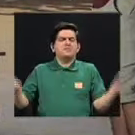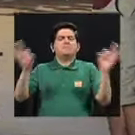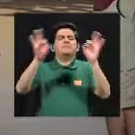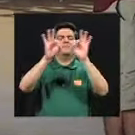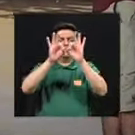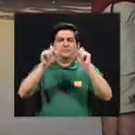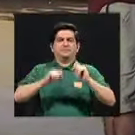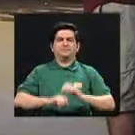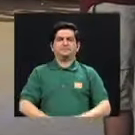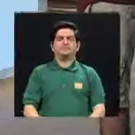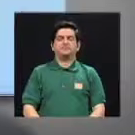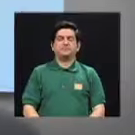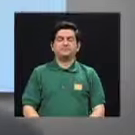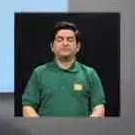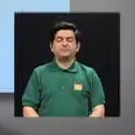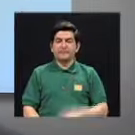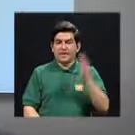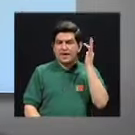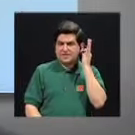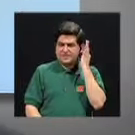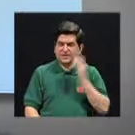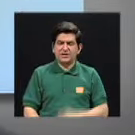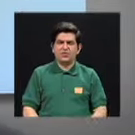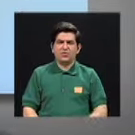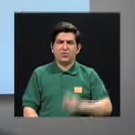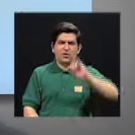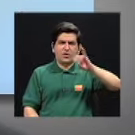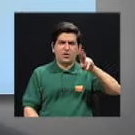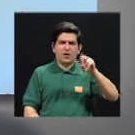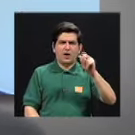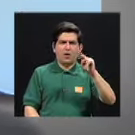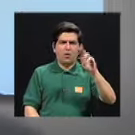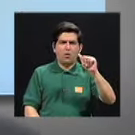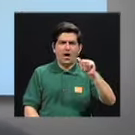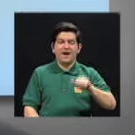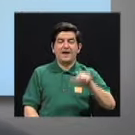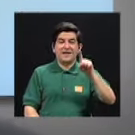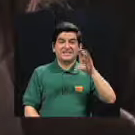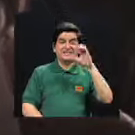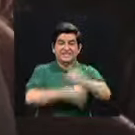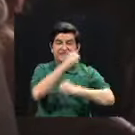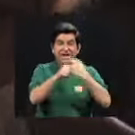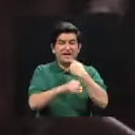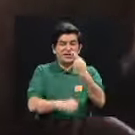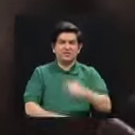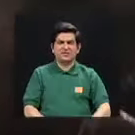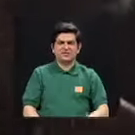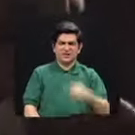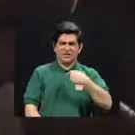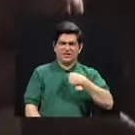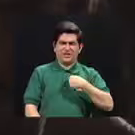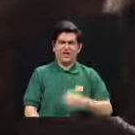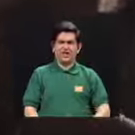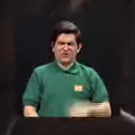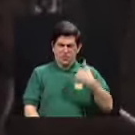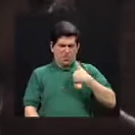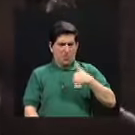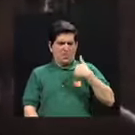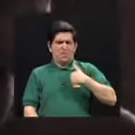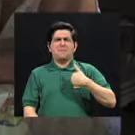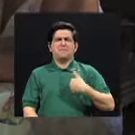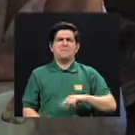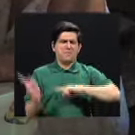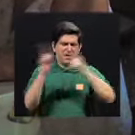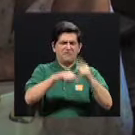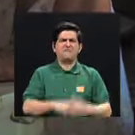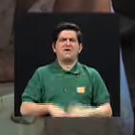bastante importante. Doña Juana, una señora de más de 100 años, me dijo que me hiciera hombre,